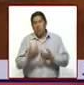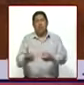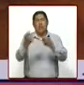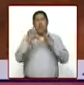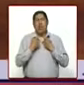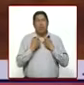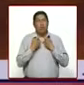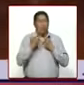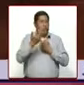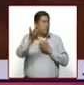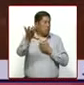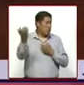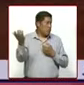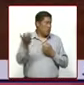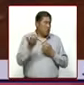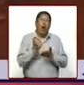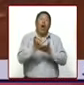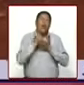del